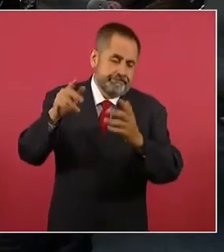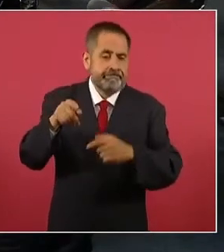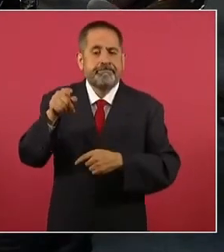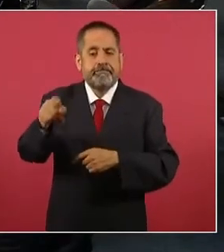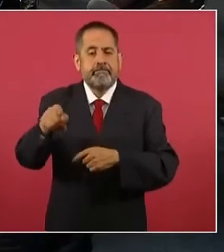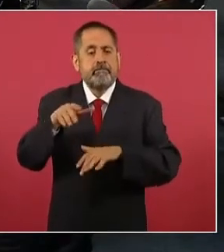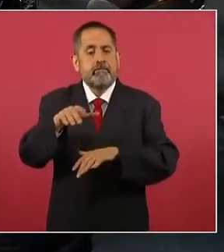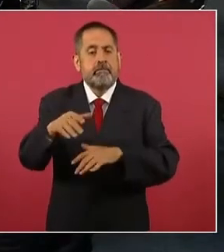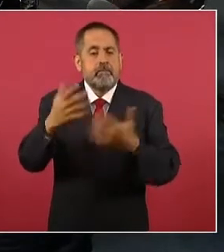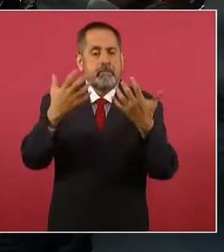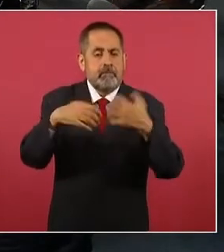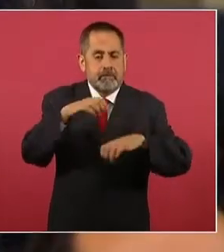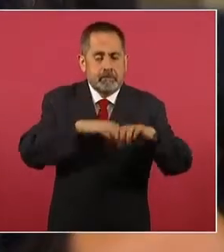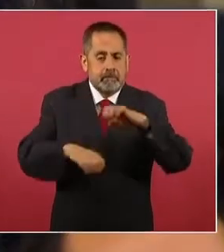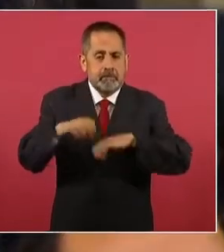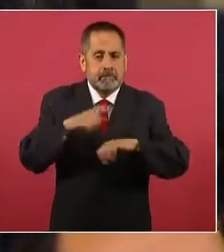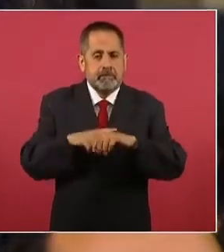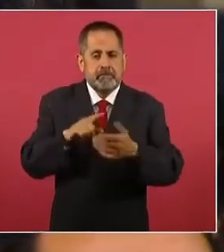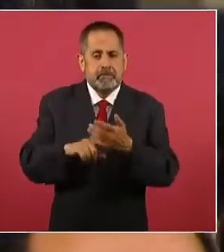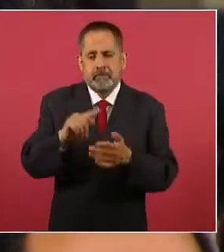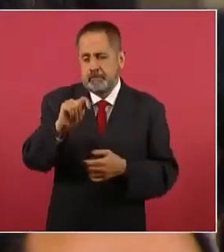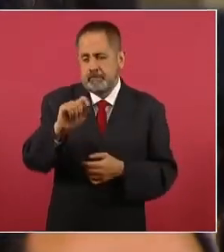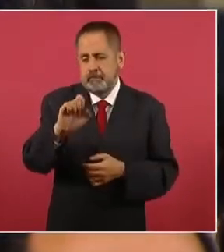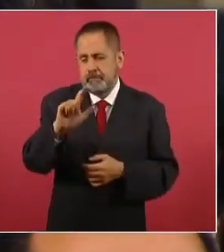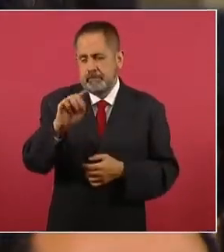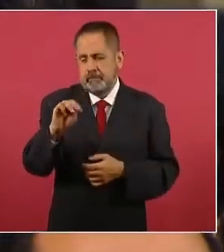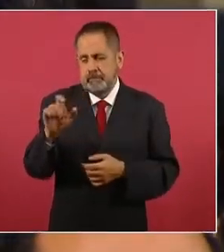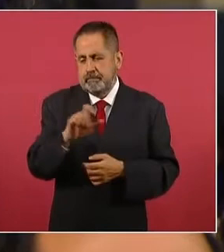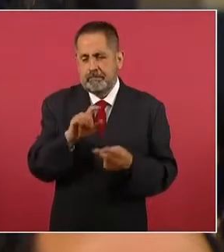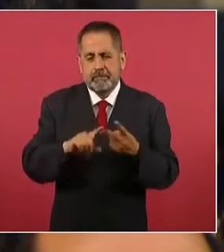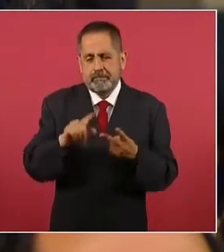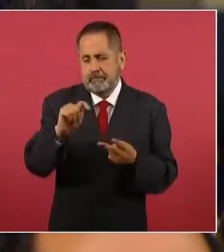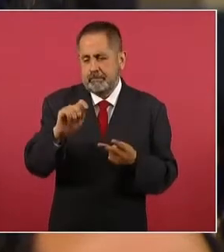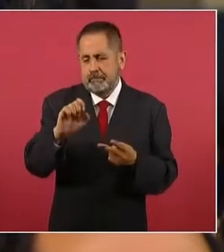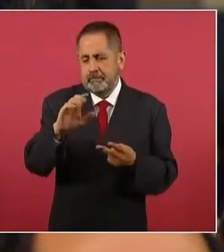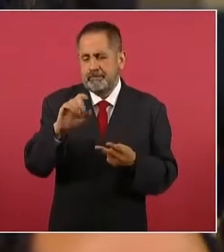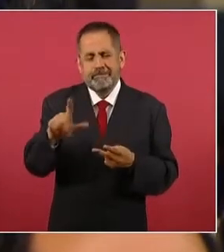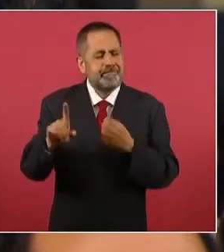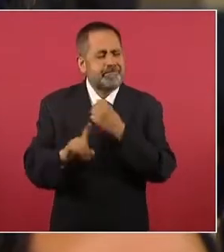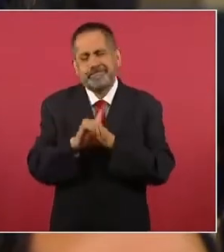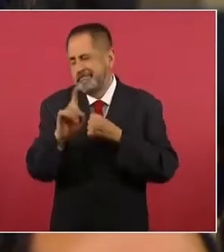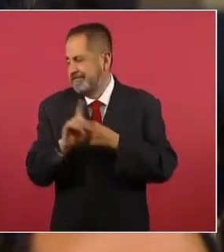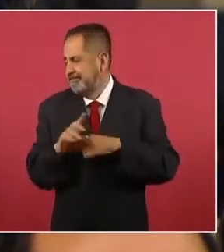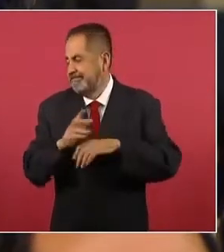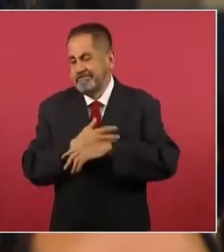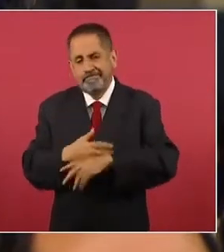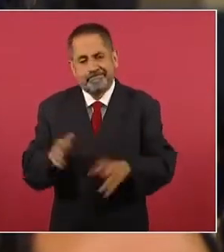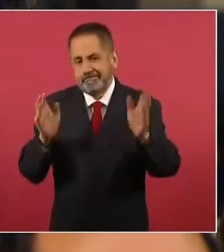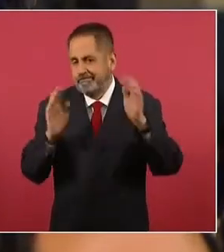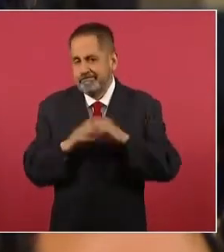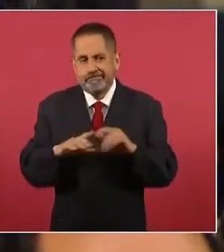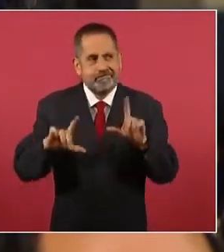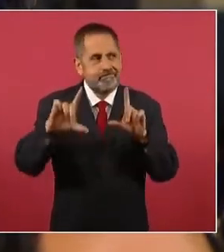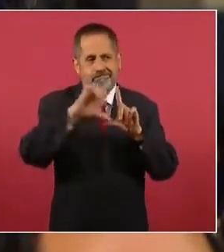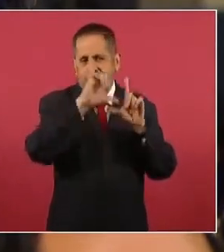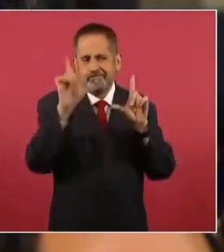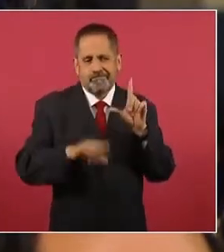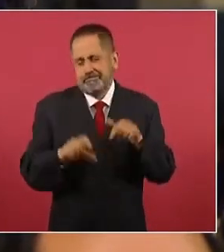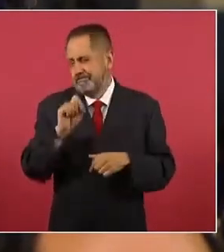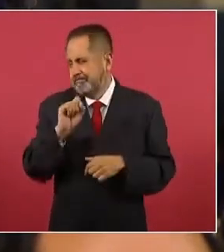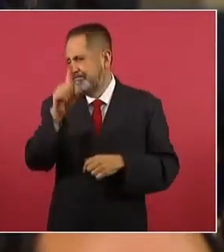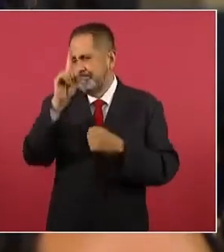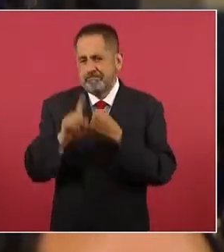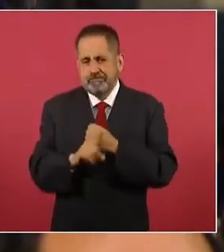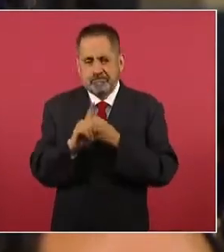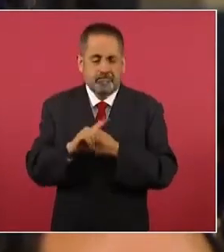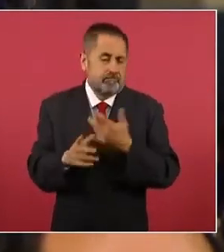las empresas, es Telmex y Telcel, sigue siendo un problema para ciudades medias. Es un problema creo que a nivel nacional. Pero en fin,